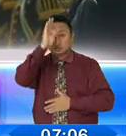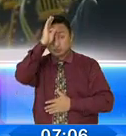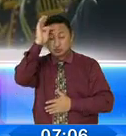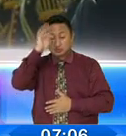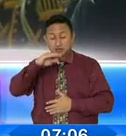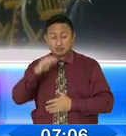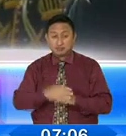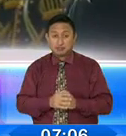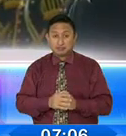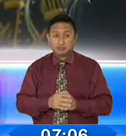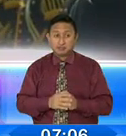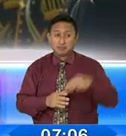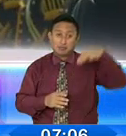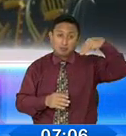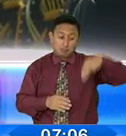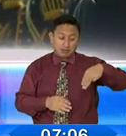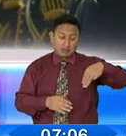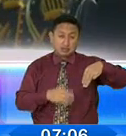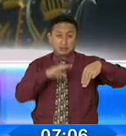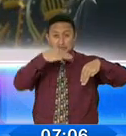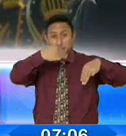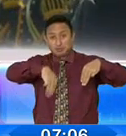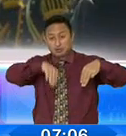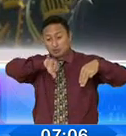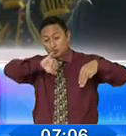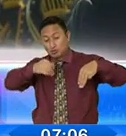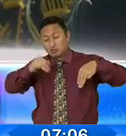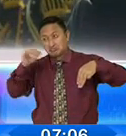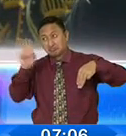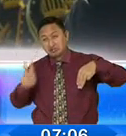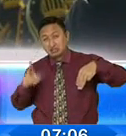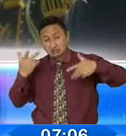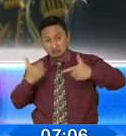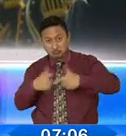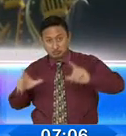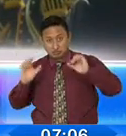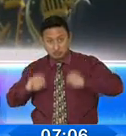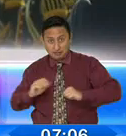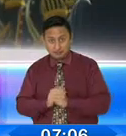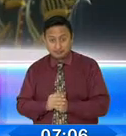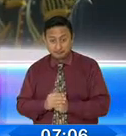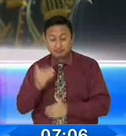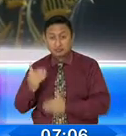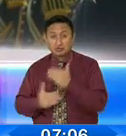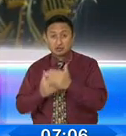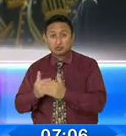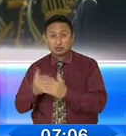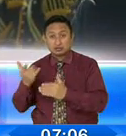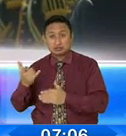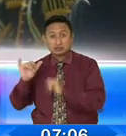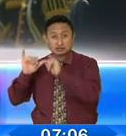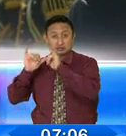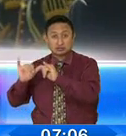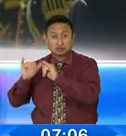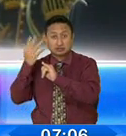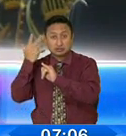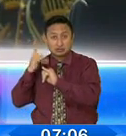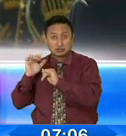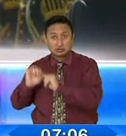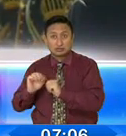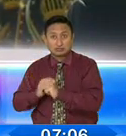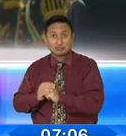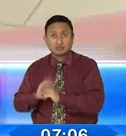martes, espero salir el día jueves o viernes y luego estaré algunos días con